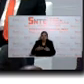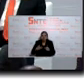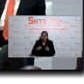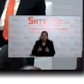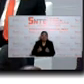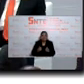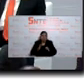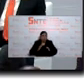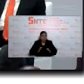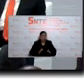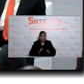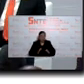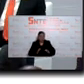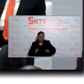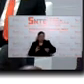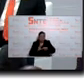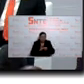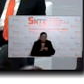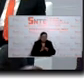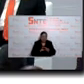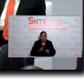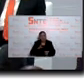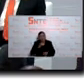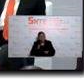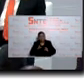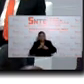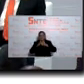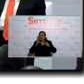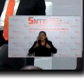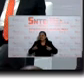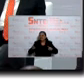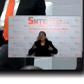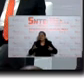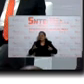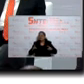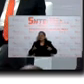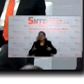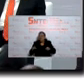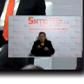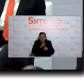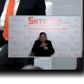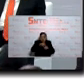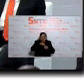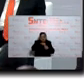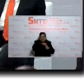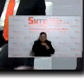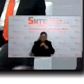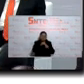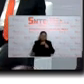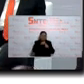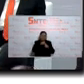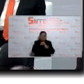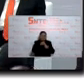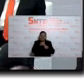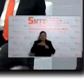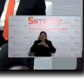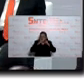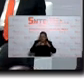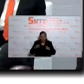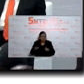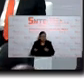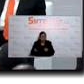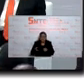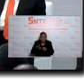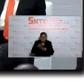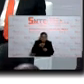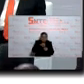el cuerpo y este es entonces el ser humano integral en el cual estamos operando. Y como somos integrados, están estas flechitas que